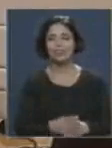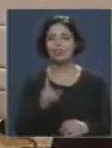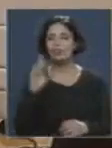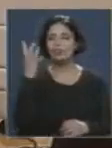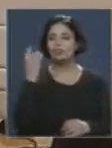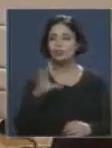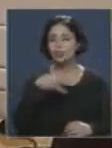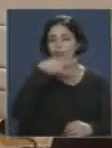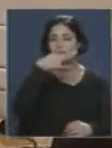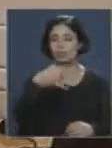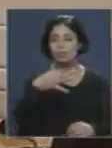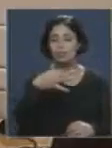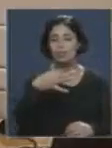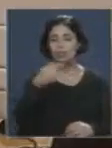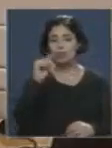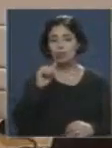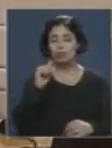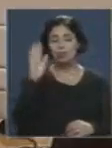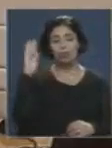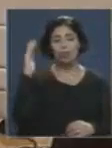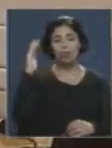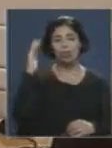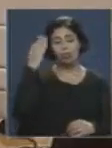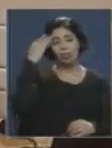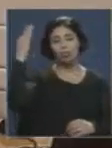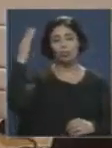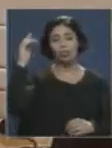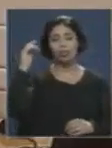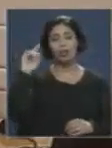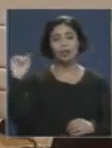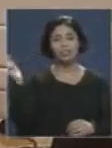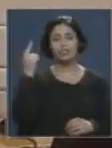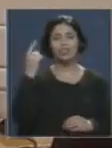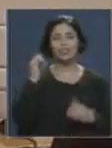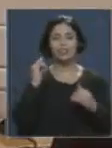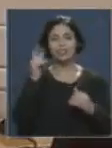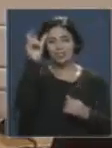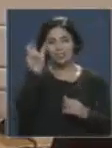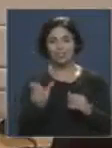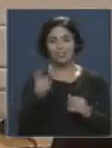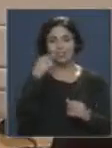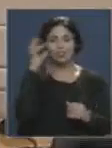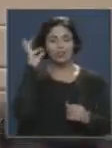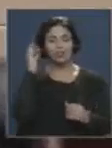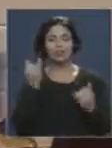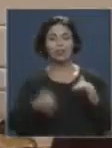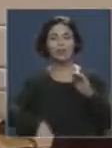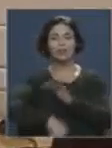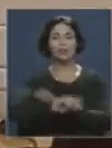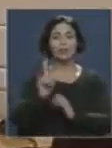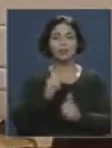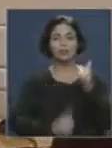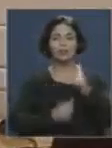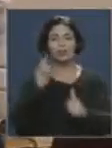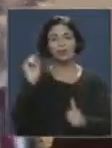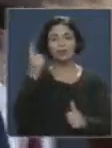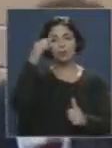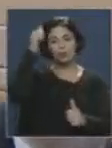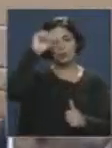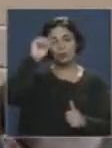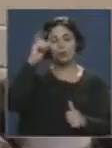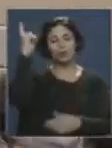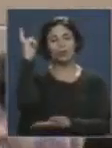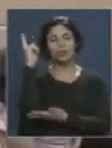solo establecer este Día Nacional del Futbolista y la Futbolista Amateur el primer domingo